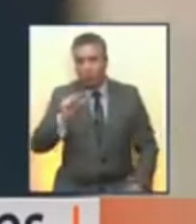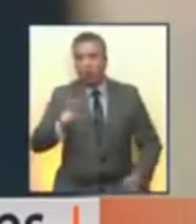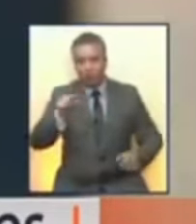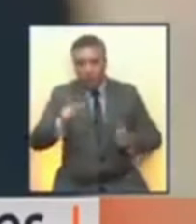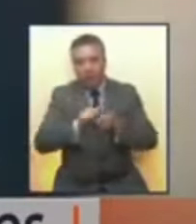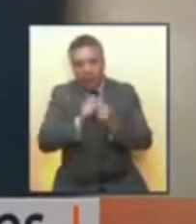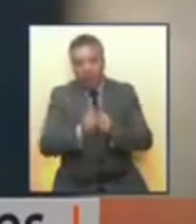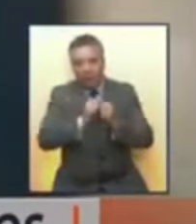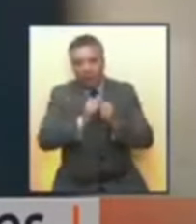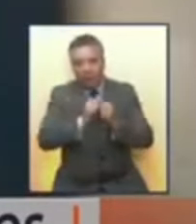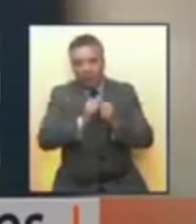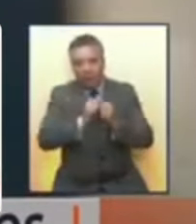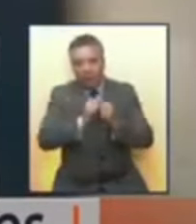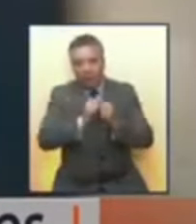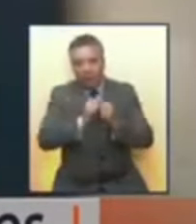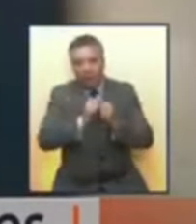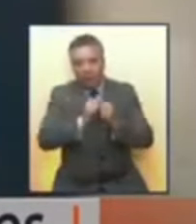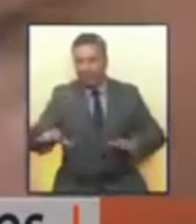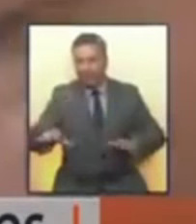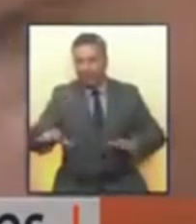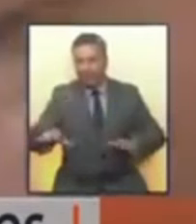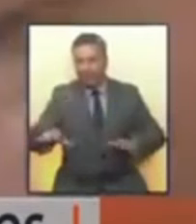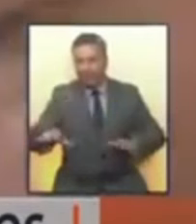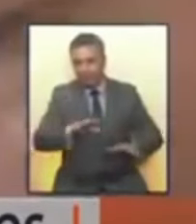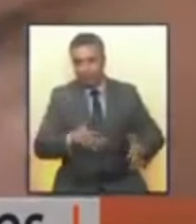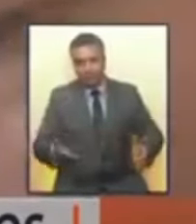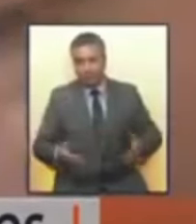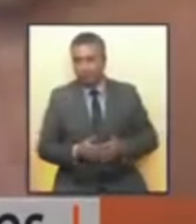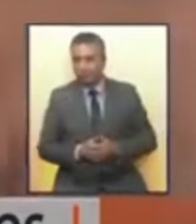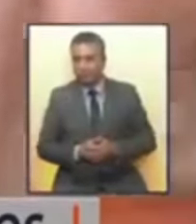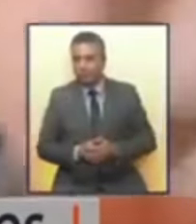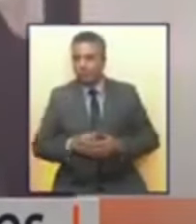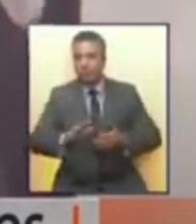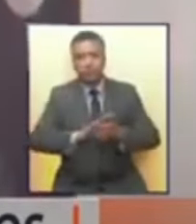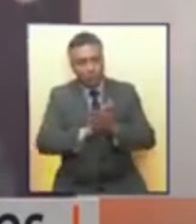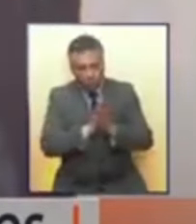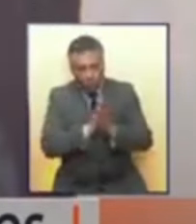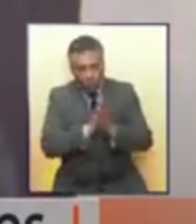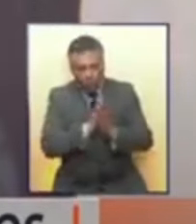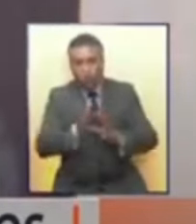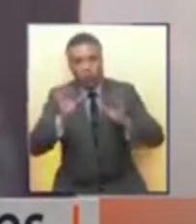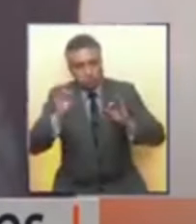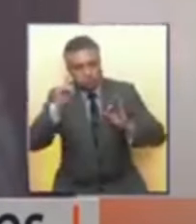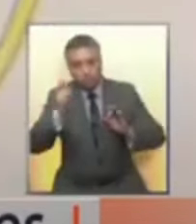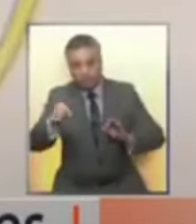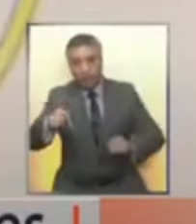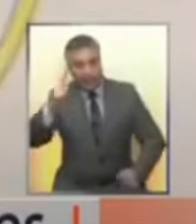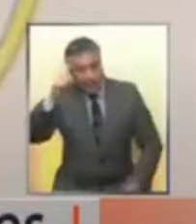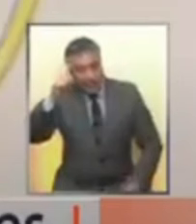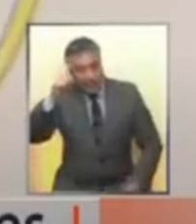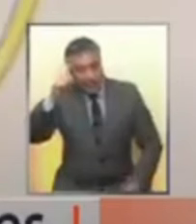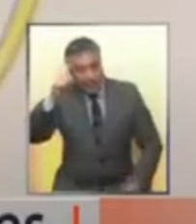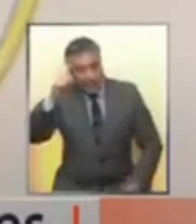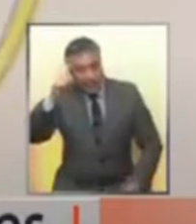productos que en un invento. Me llama la atención esto acá. ¿En Chile inventaron este tipo de lámparas? Todos coinciden en que ser inventor en Chile es